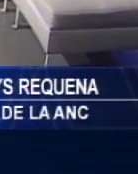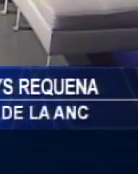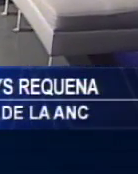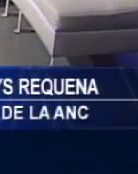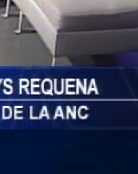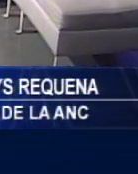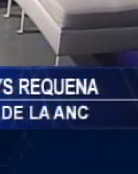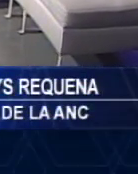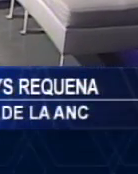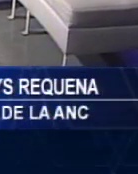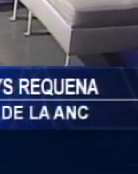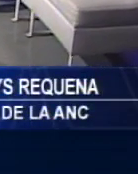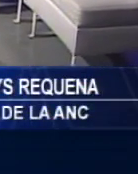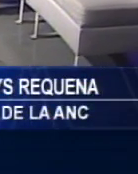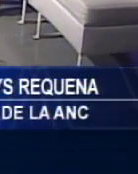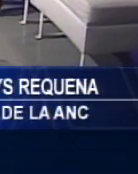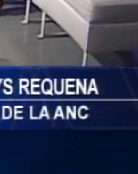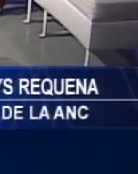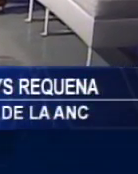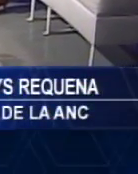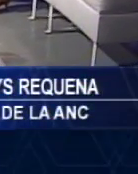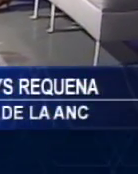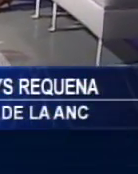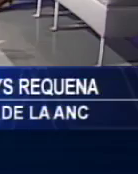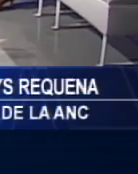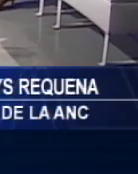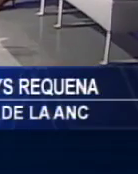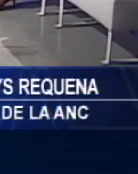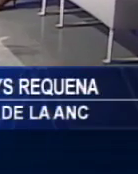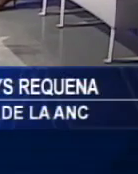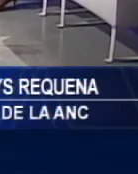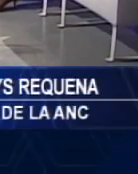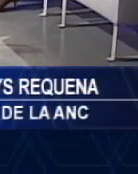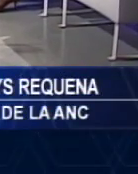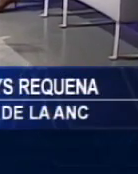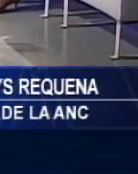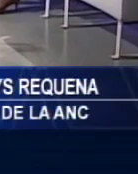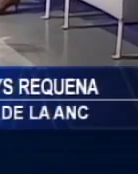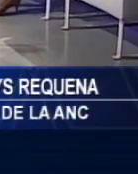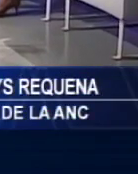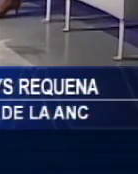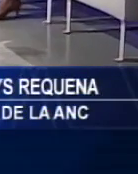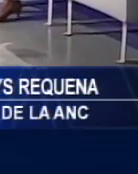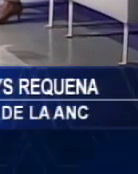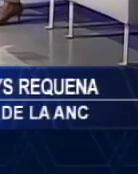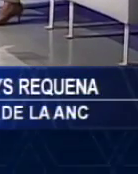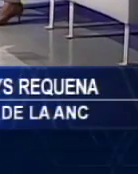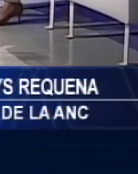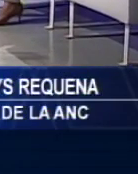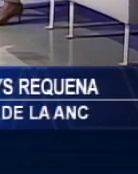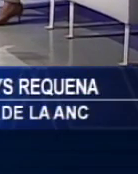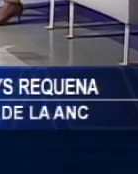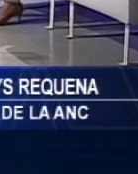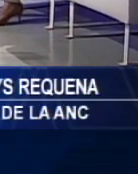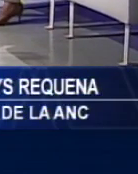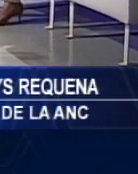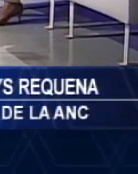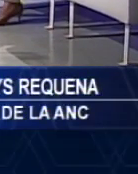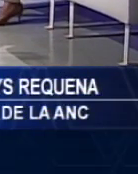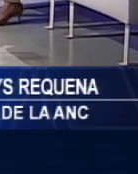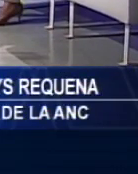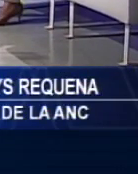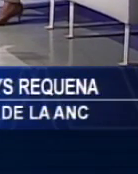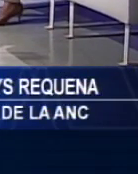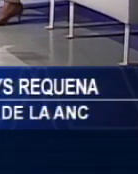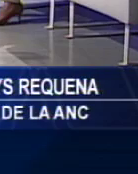largo de estos 19 años la oposición venezolana ha participado en procesos los cuales ha ganado, ha perdido. En una eventual victoria de